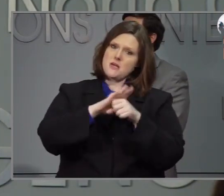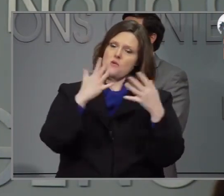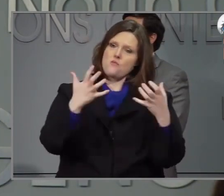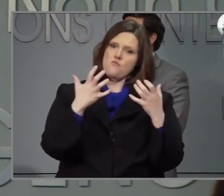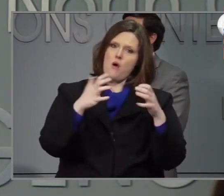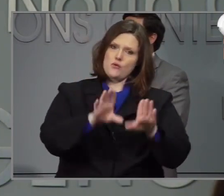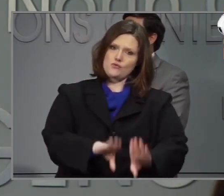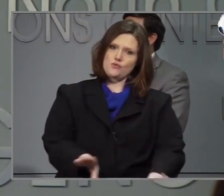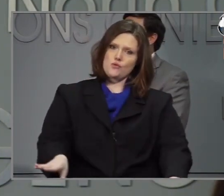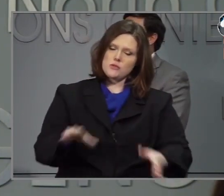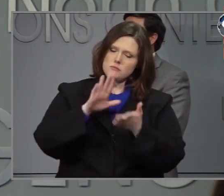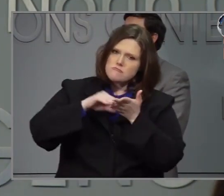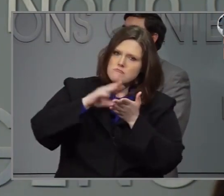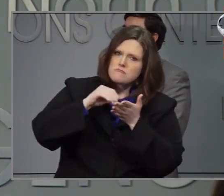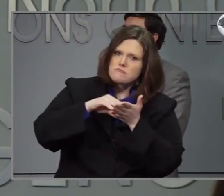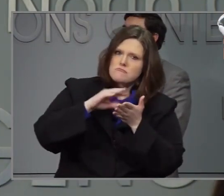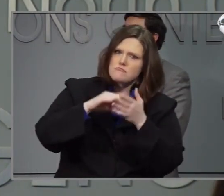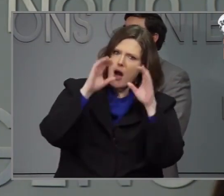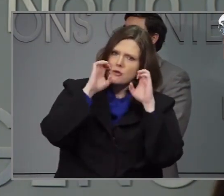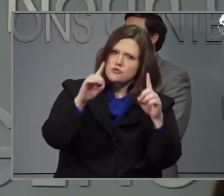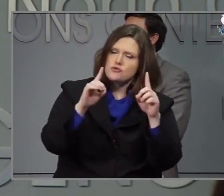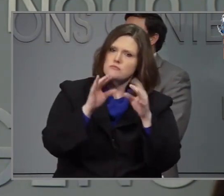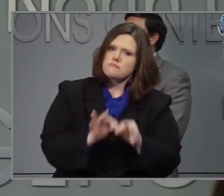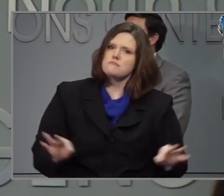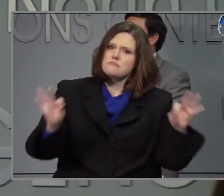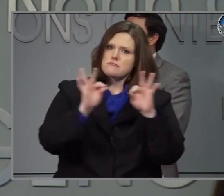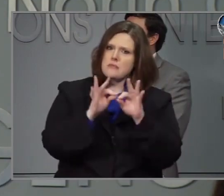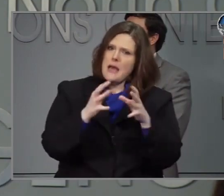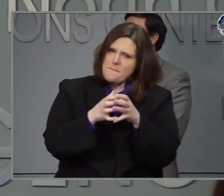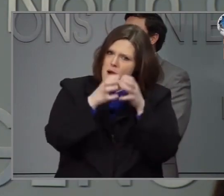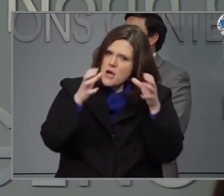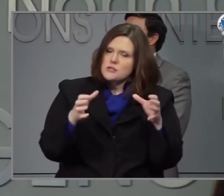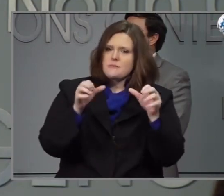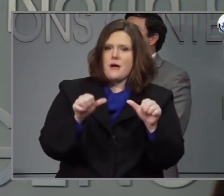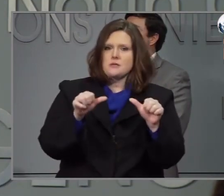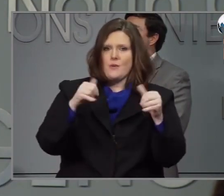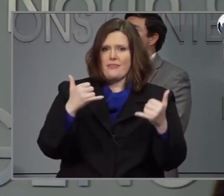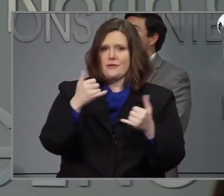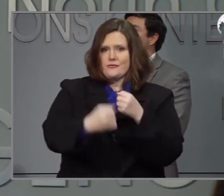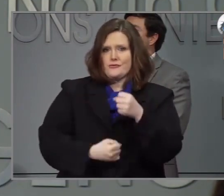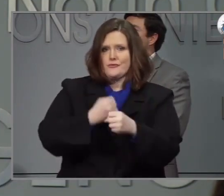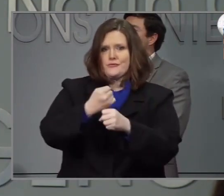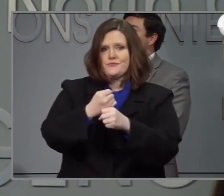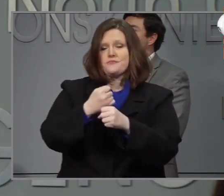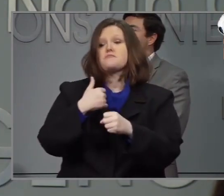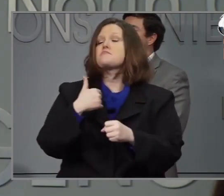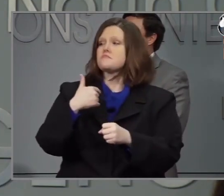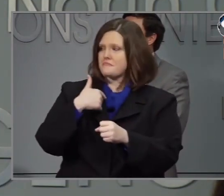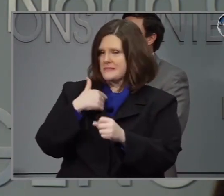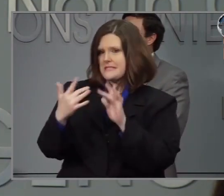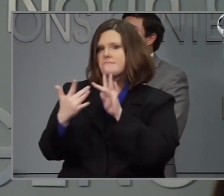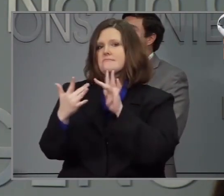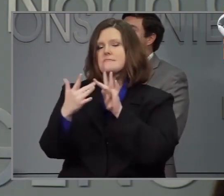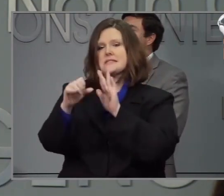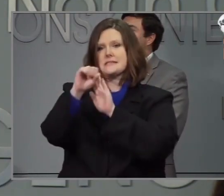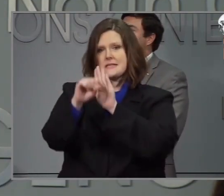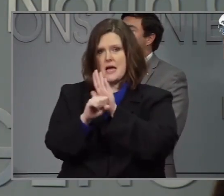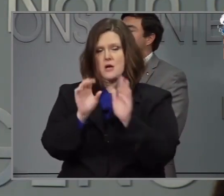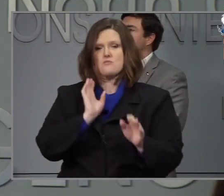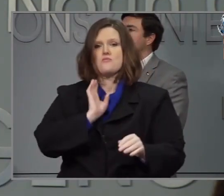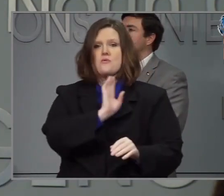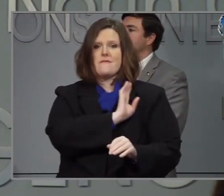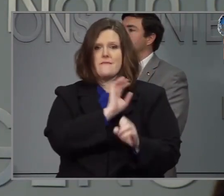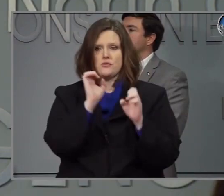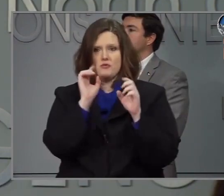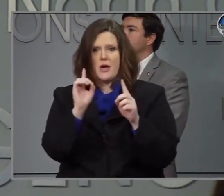asegurarme de que nuestros estudiantes reciban la mejor educación que se puede este año yo le he pedido a la junta estatal de educación en